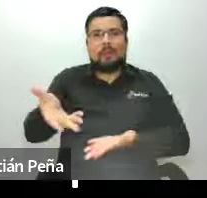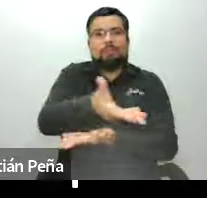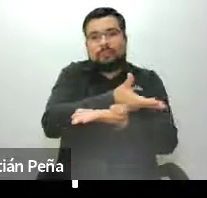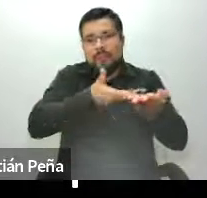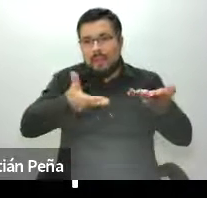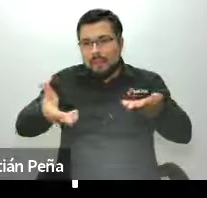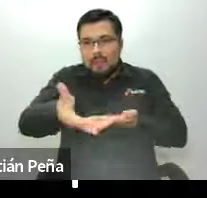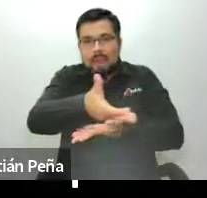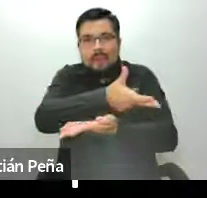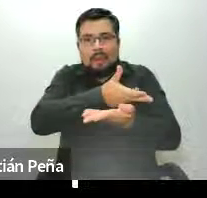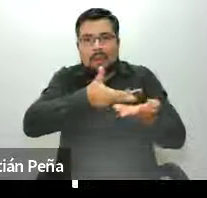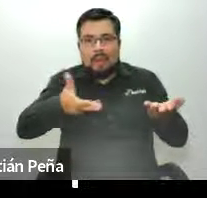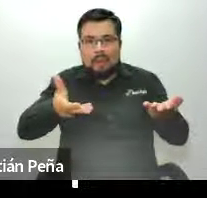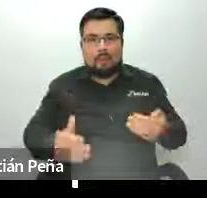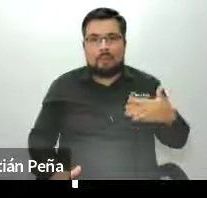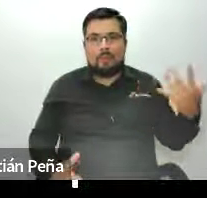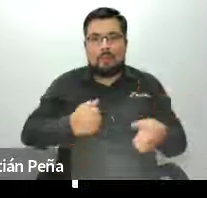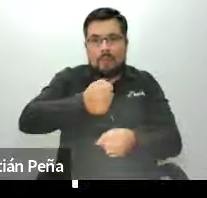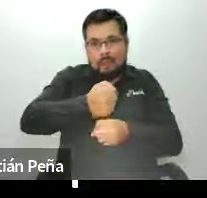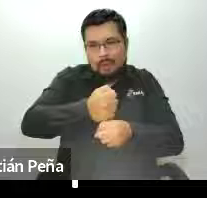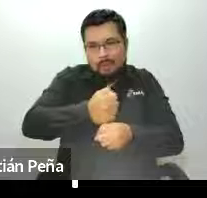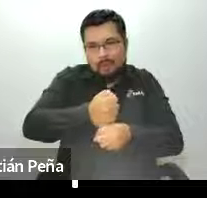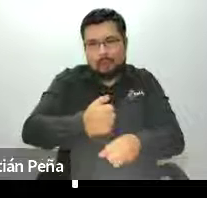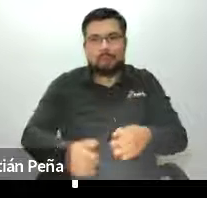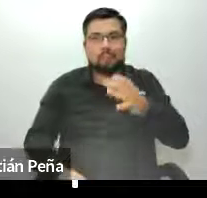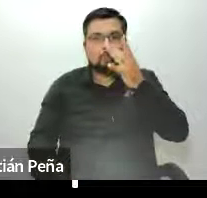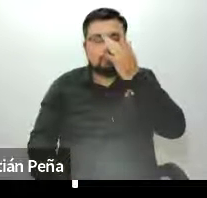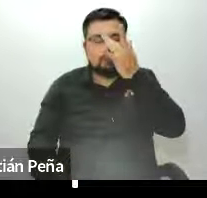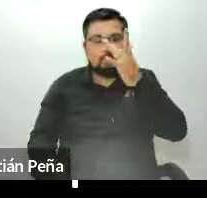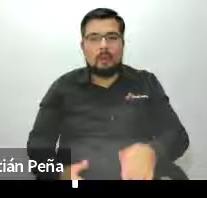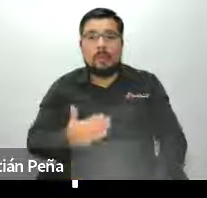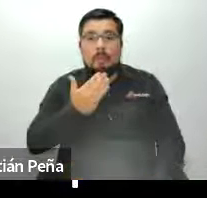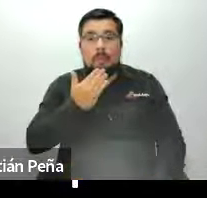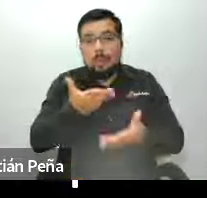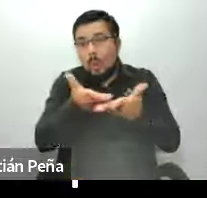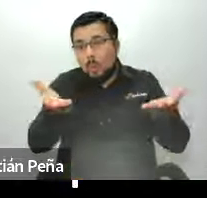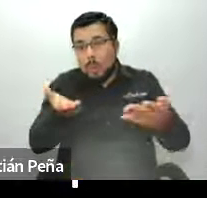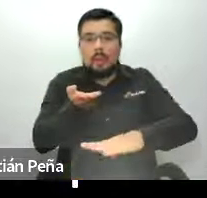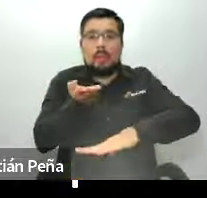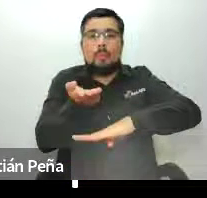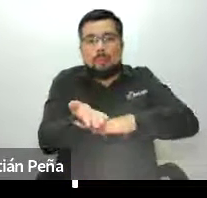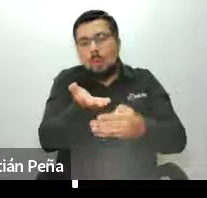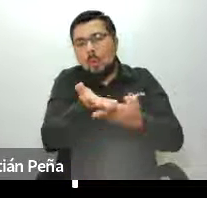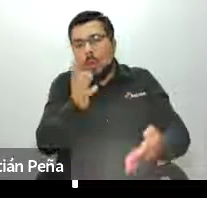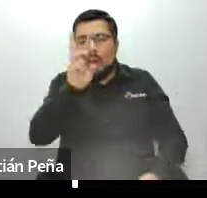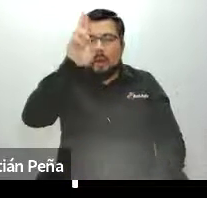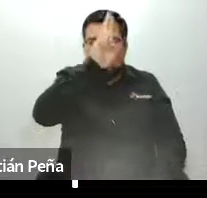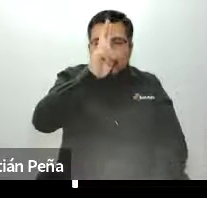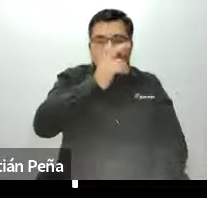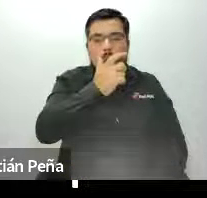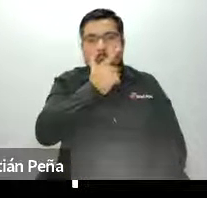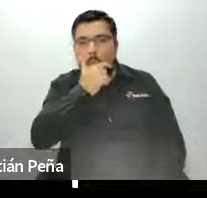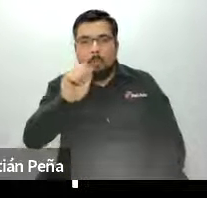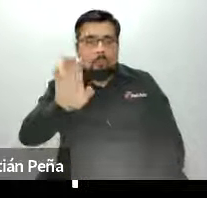interactivo de trabajo. Y por supuesto les pedimos también a ustedes que vayan a medida que vayan teniendo reflexiones o preguntas, que las